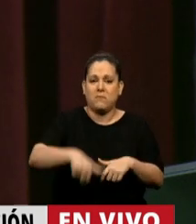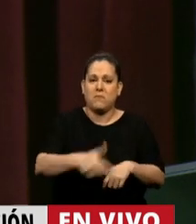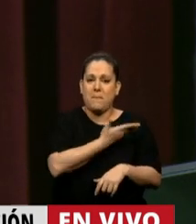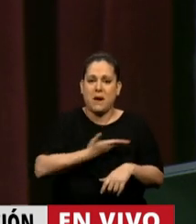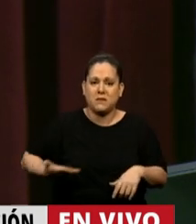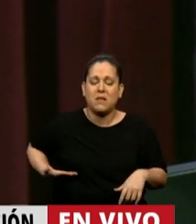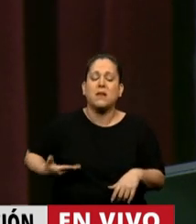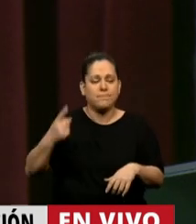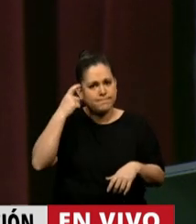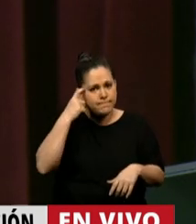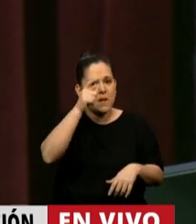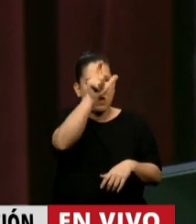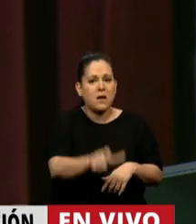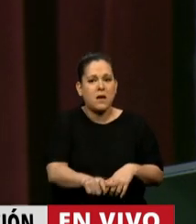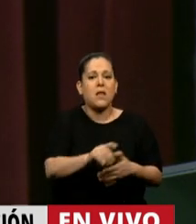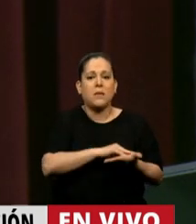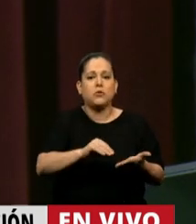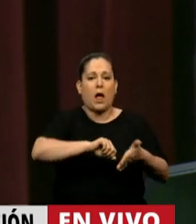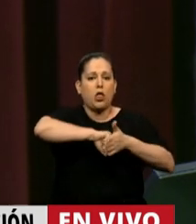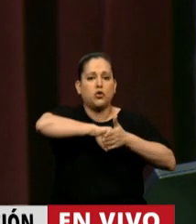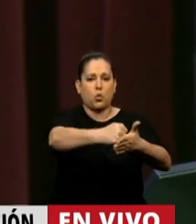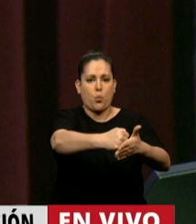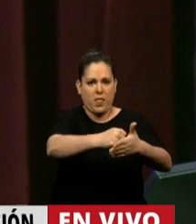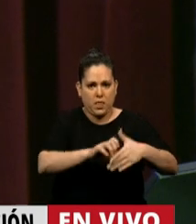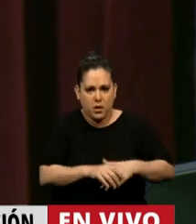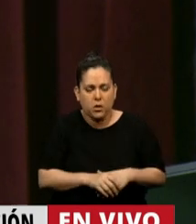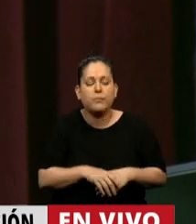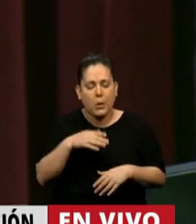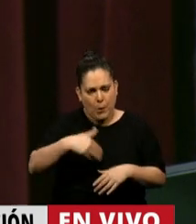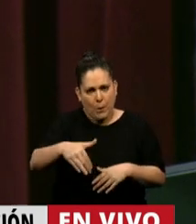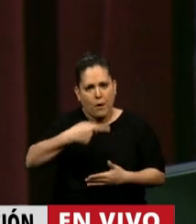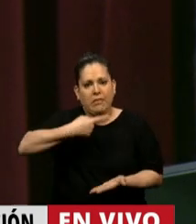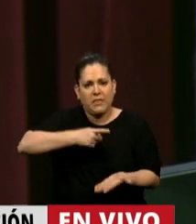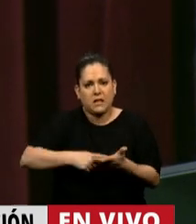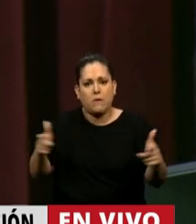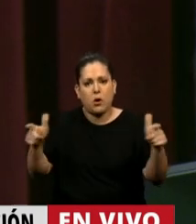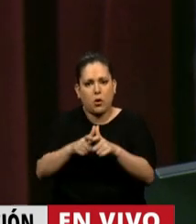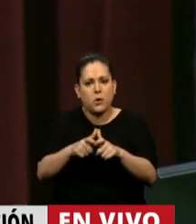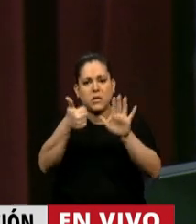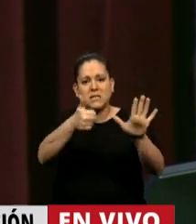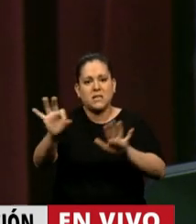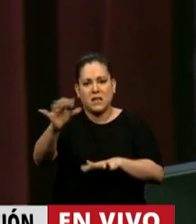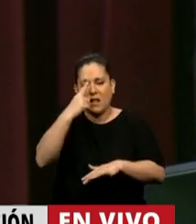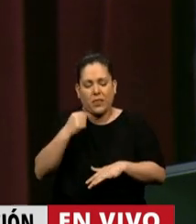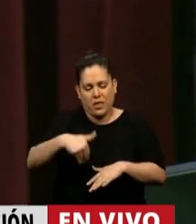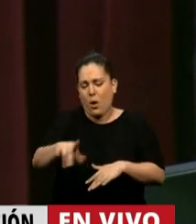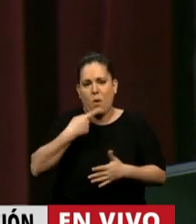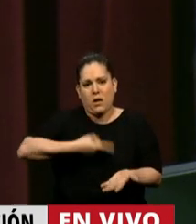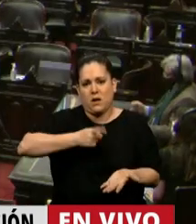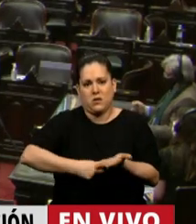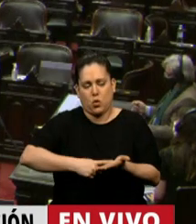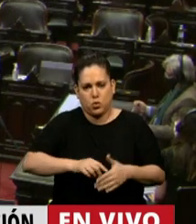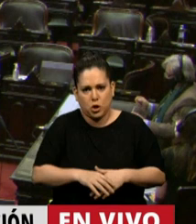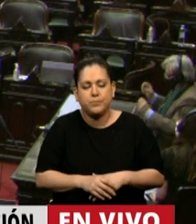considera al diputado am suspendido habrá dictamen de la comisión en los próximos 60 días